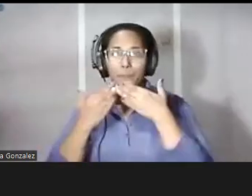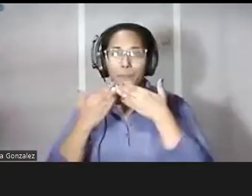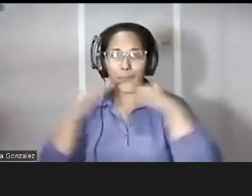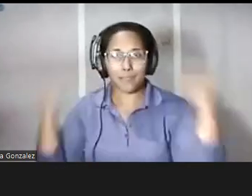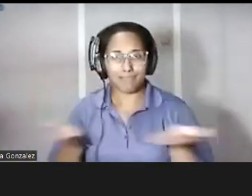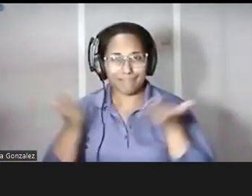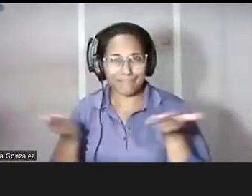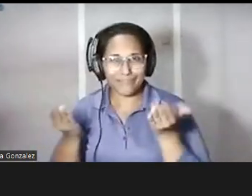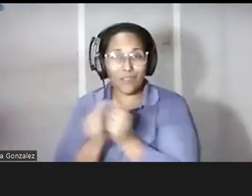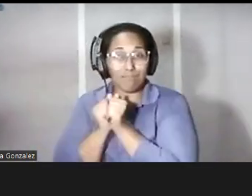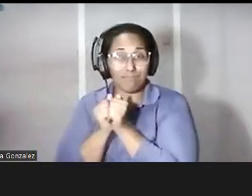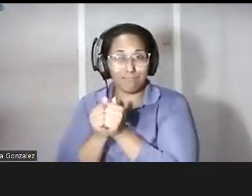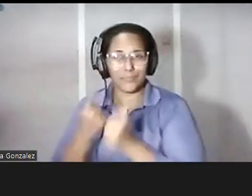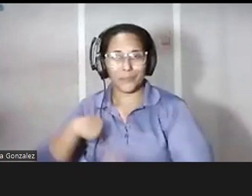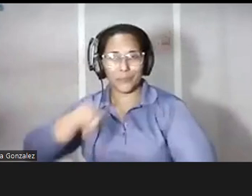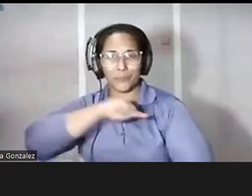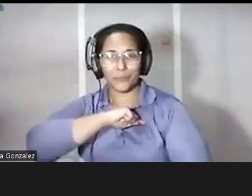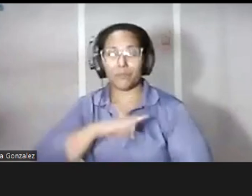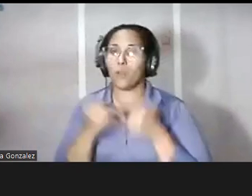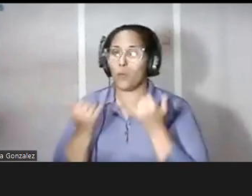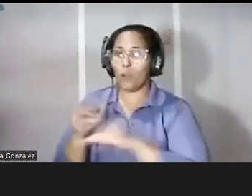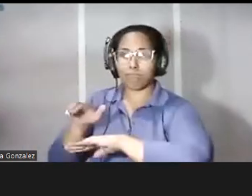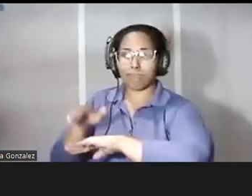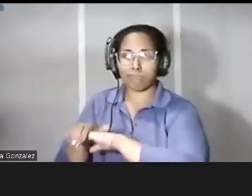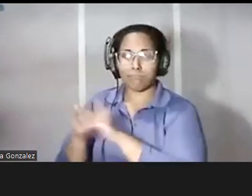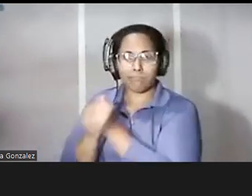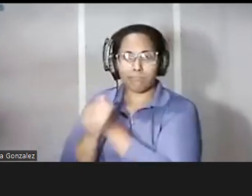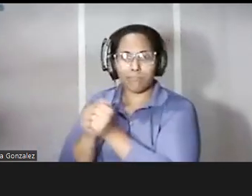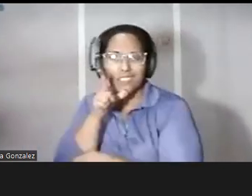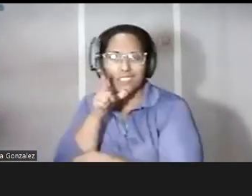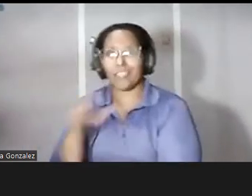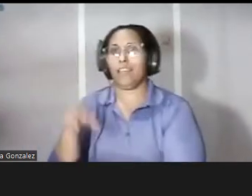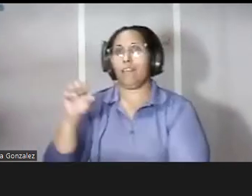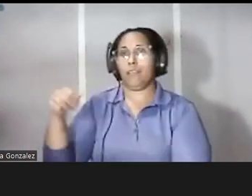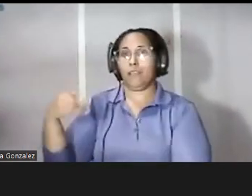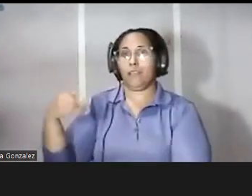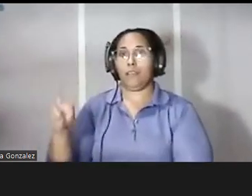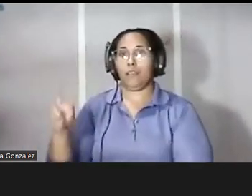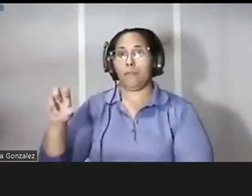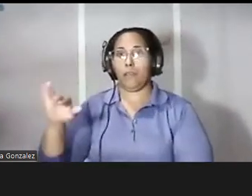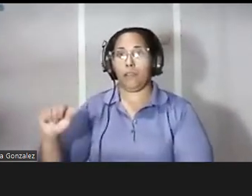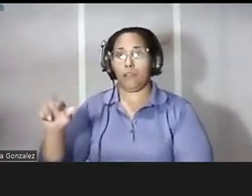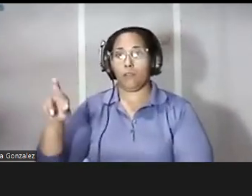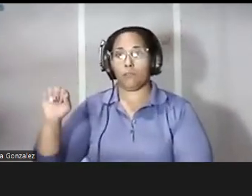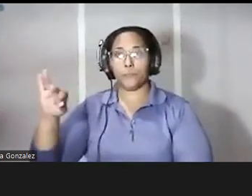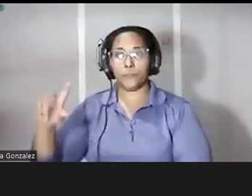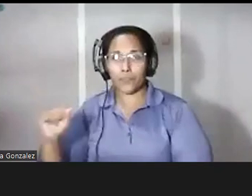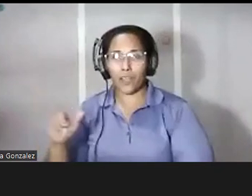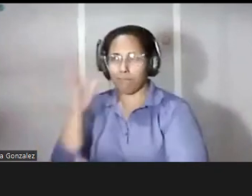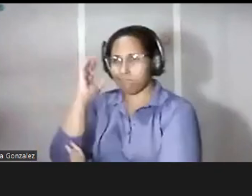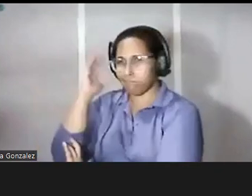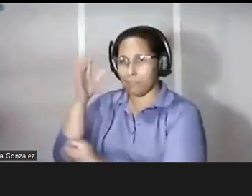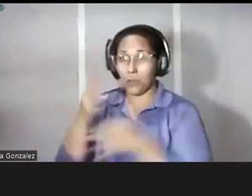junto a nosotros. En la noche de hoy nos acompaña la doctora Mayra Rosario, que estará ofreciendo la charla de esta